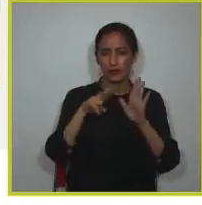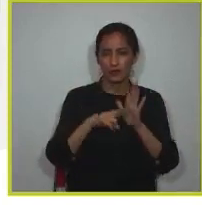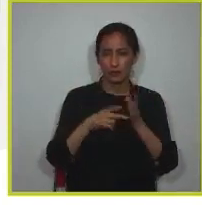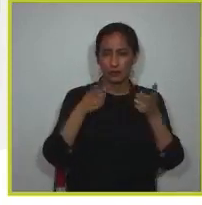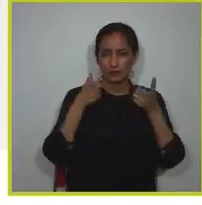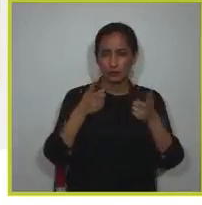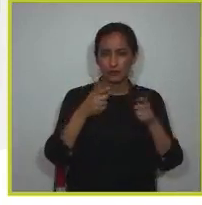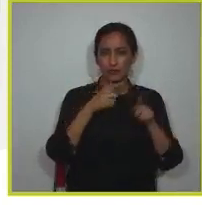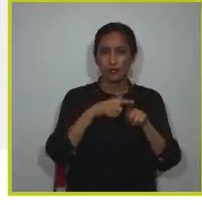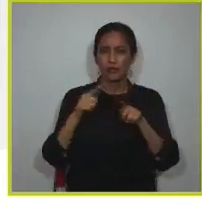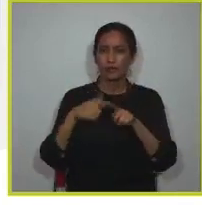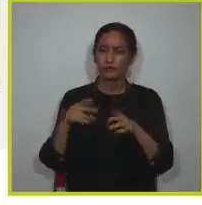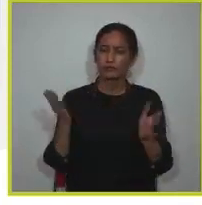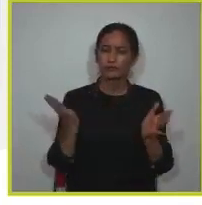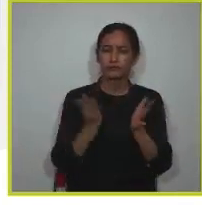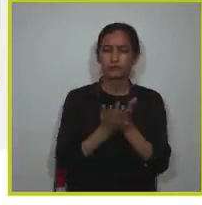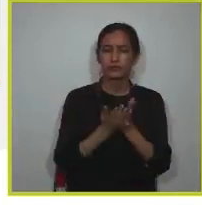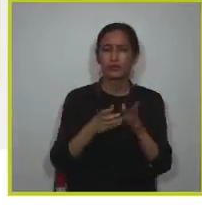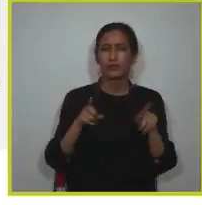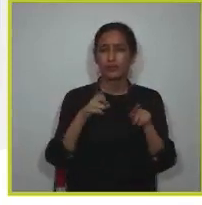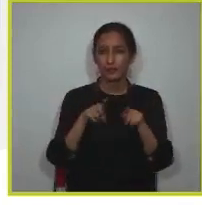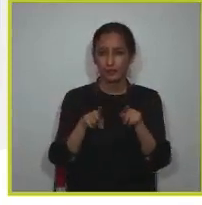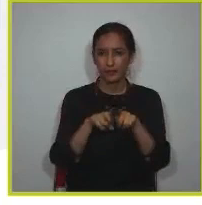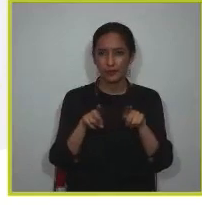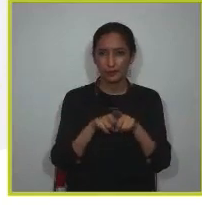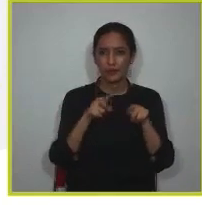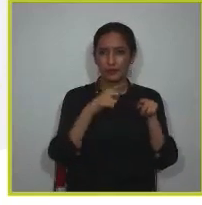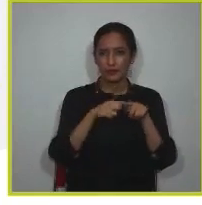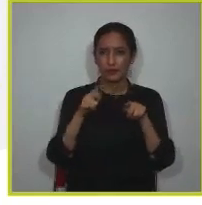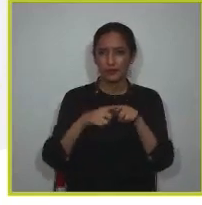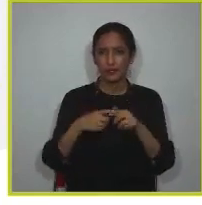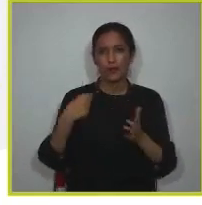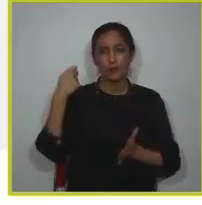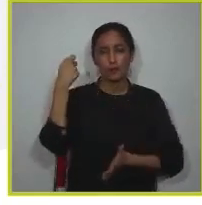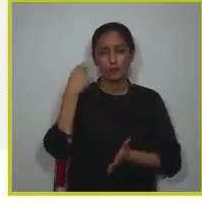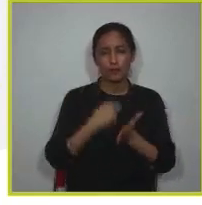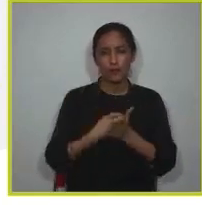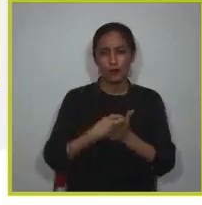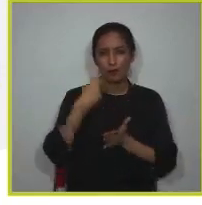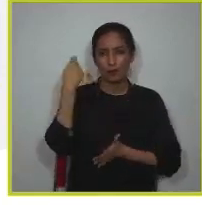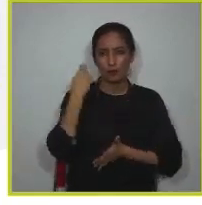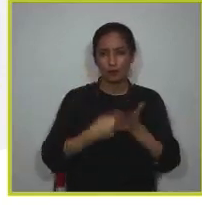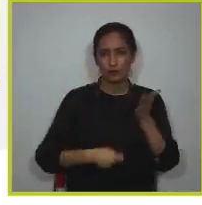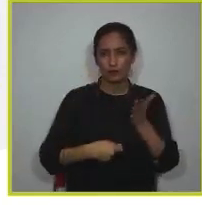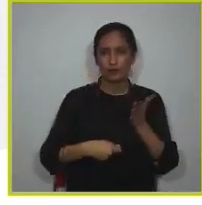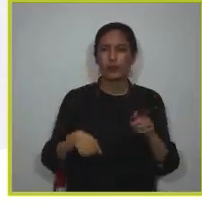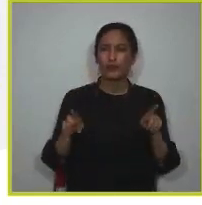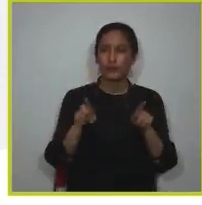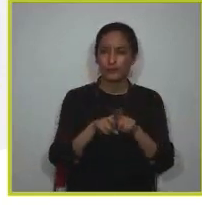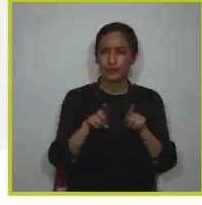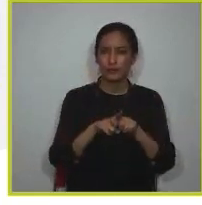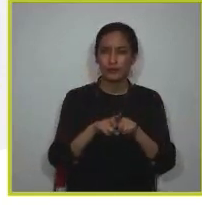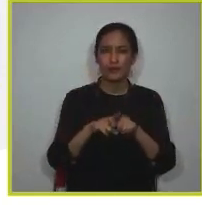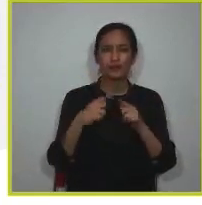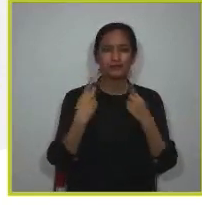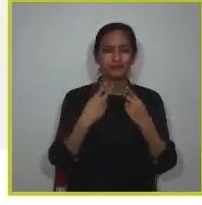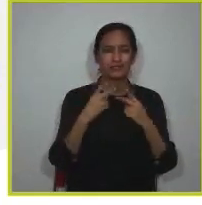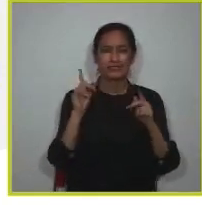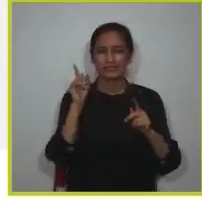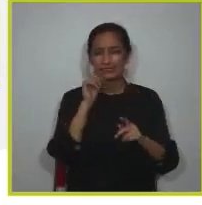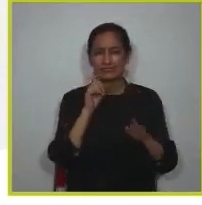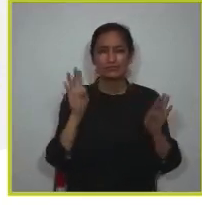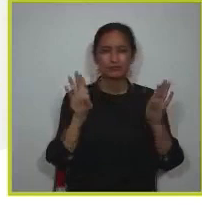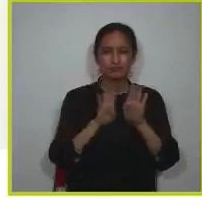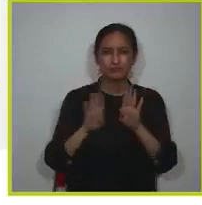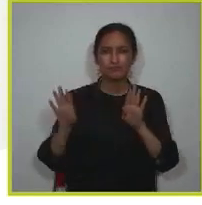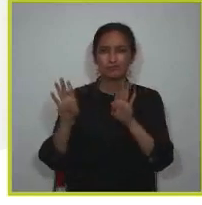procedimiento administrativo sancionador y su estimación de multas entonces lo que buscamos fue ir cerrando estas brechas de